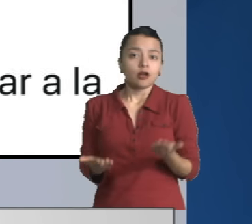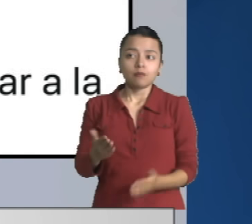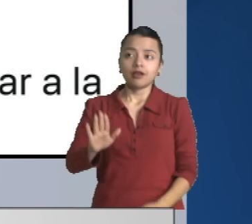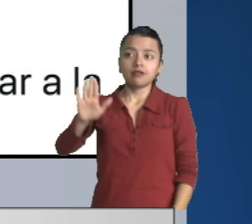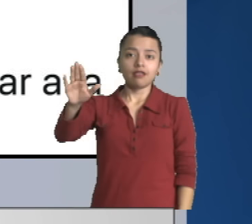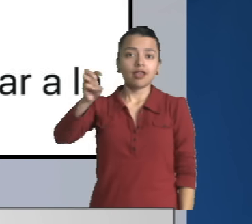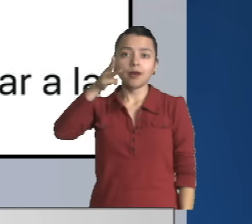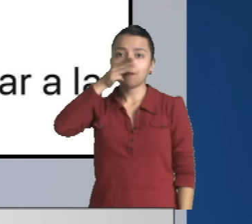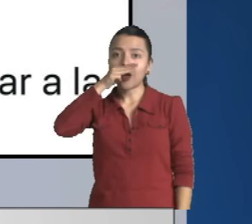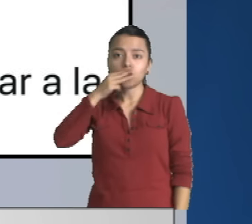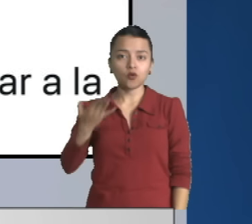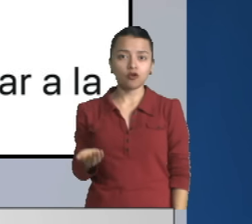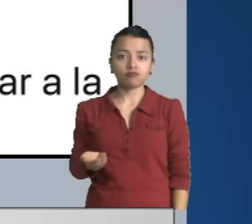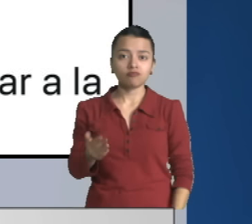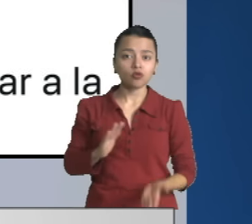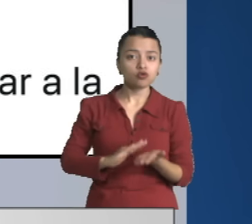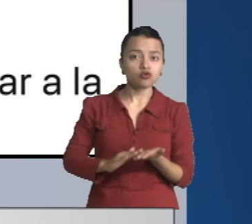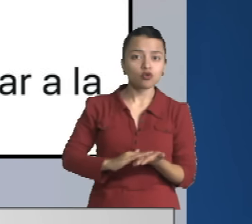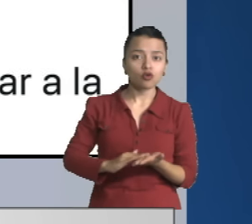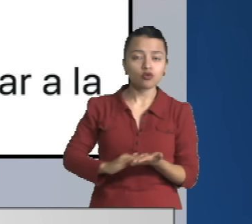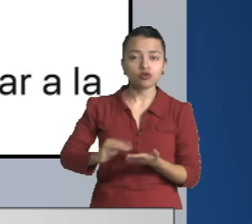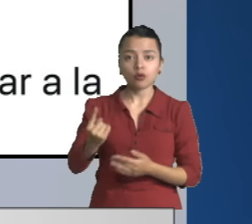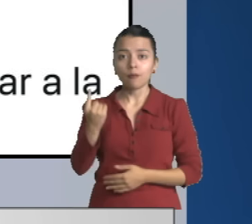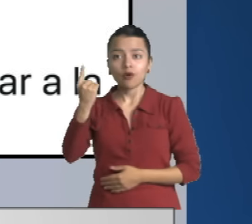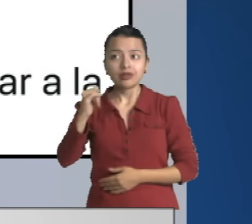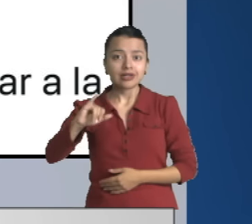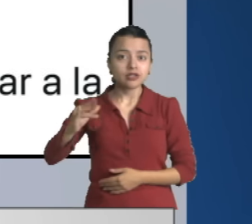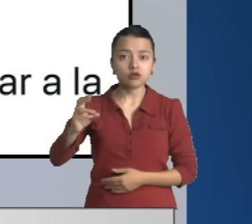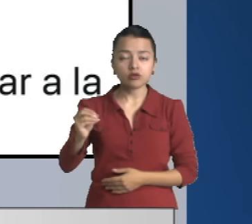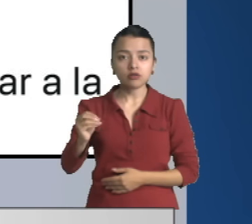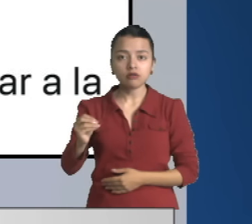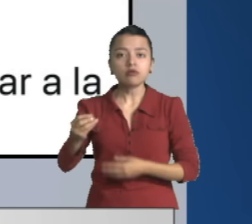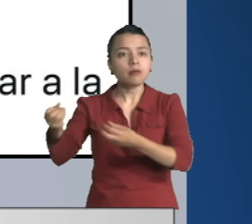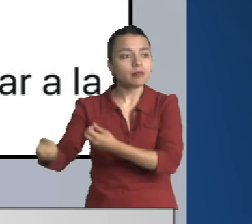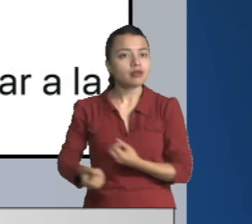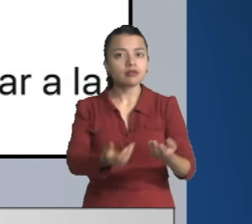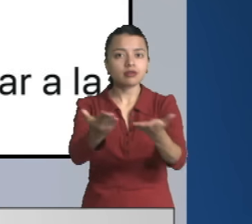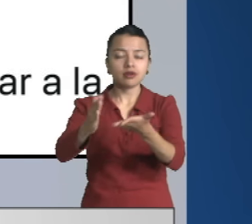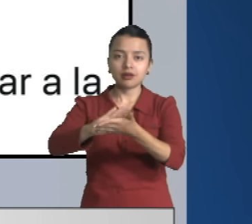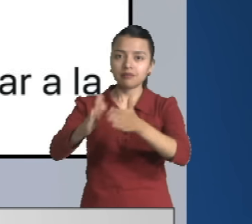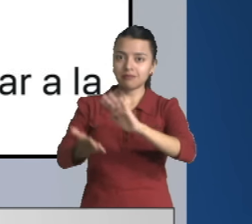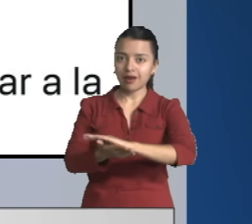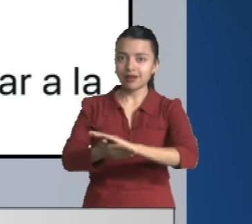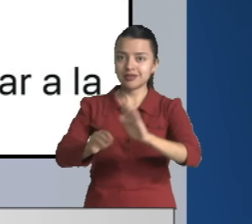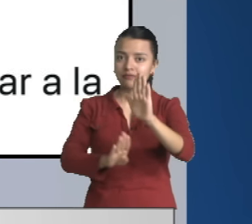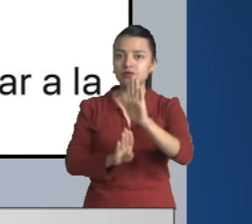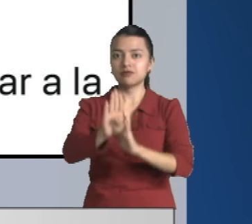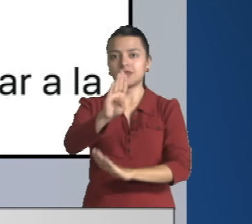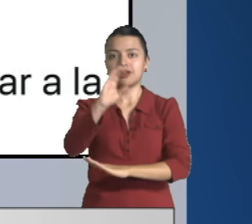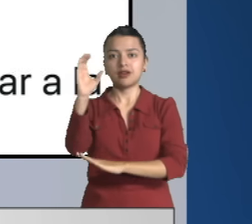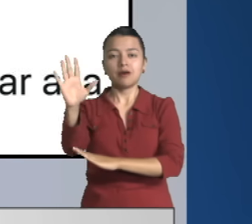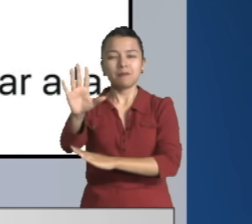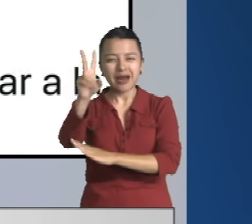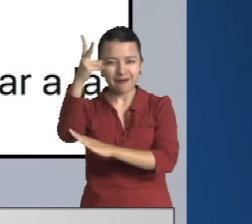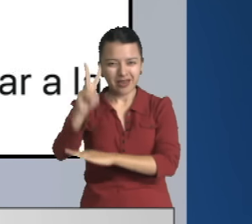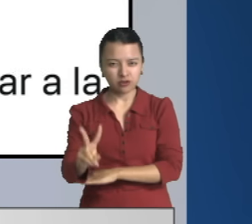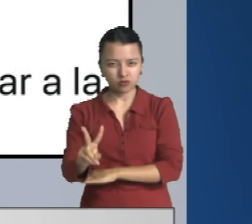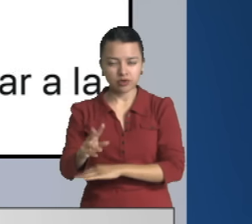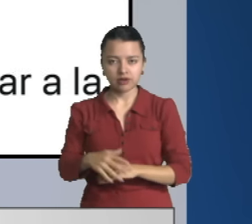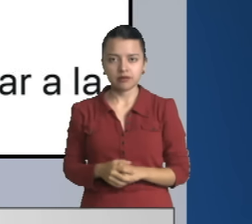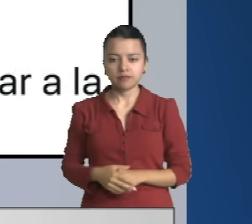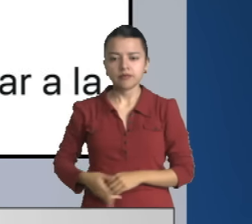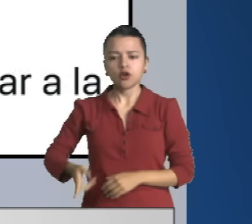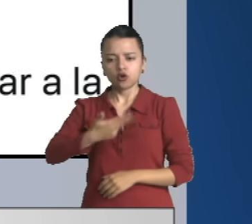solución política para Venezuela que lleve paz y prosperidad a su pueblo. La experiencia del Frente Nacional Colombiano es